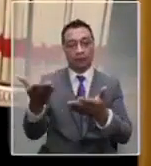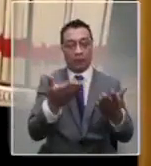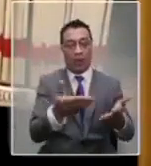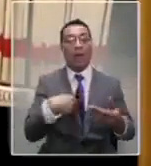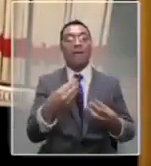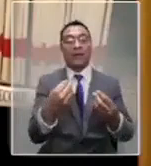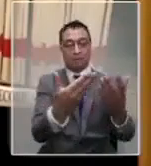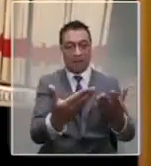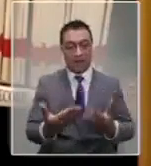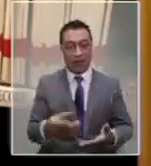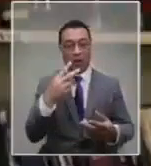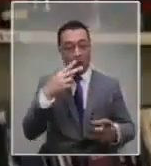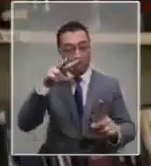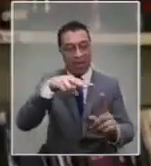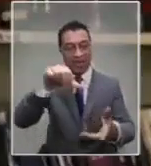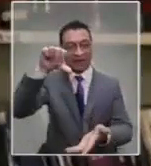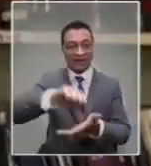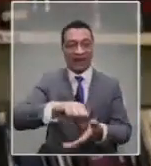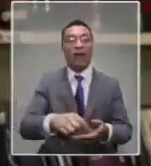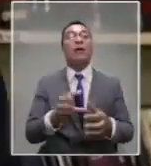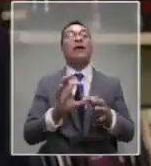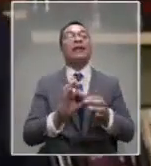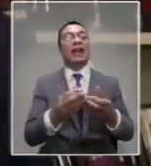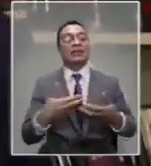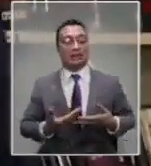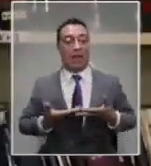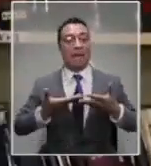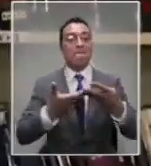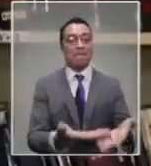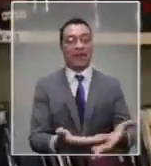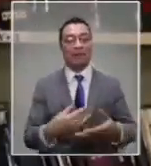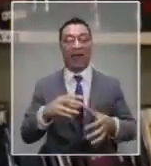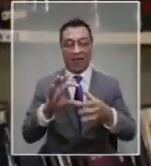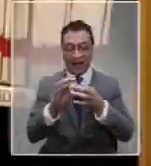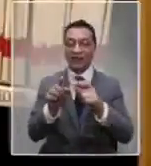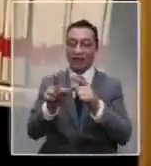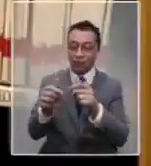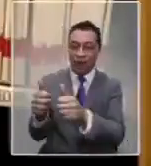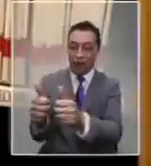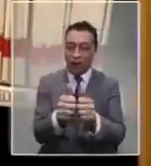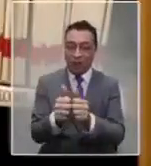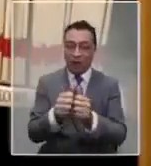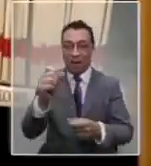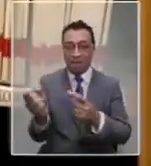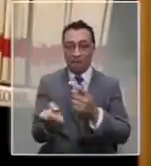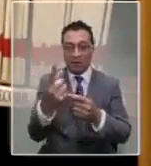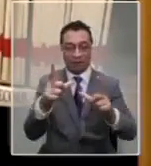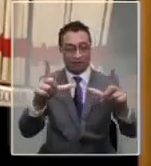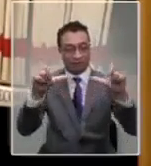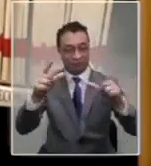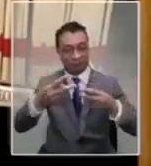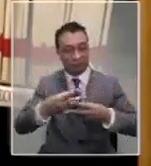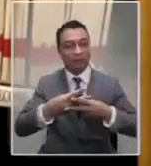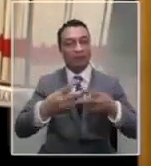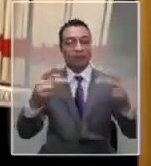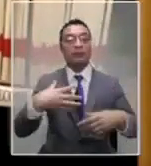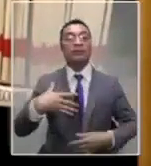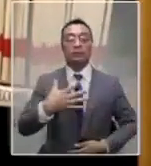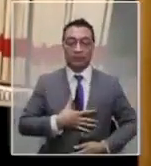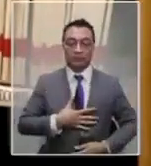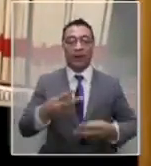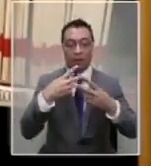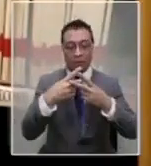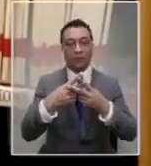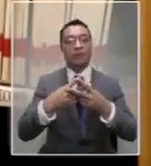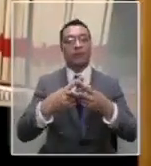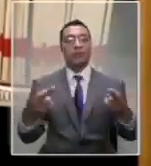ciclo de Mirada Central. Bienvenido, rector. Hola, Matilda. Muchas gracias por la invitación. Gracias por acompañarnos en este primer capítulo en el que queremos,